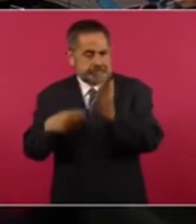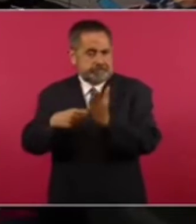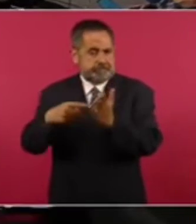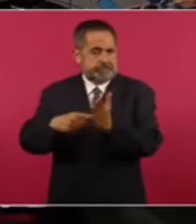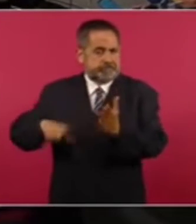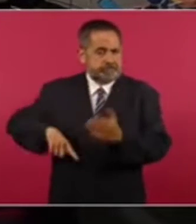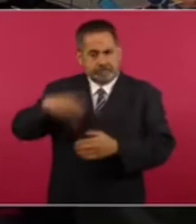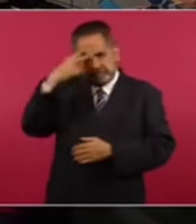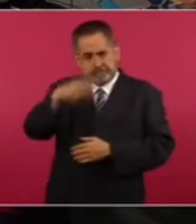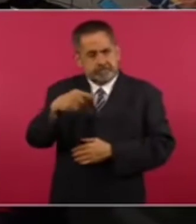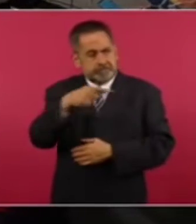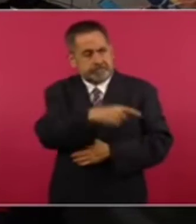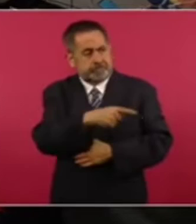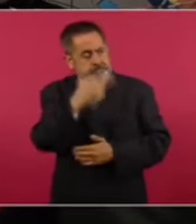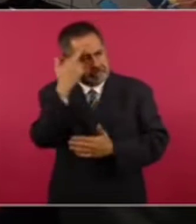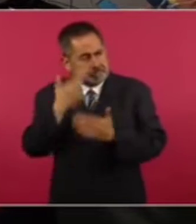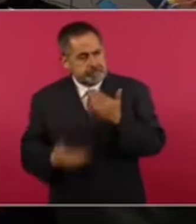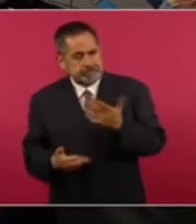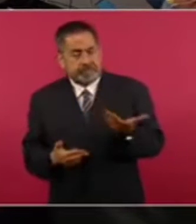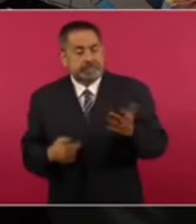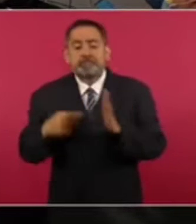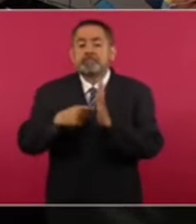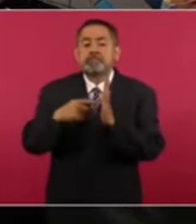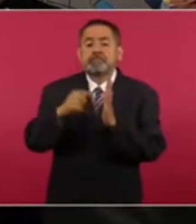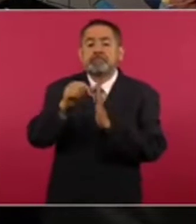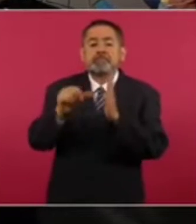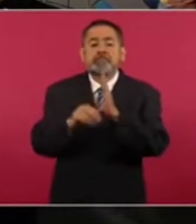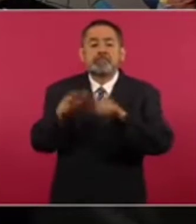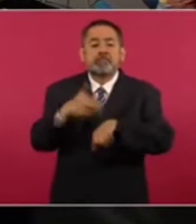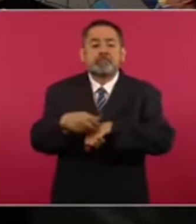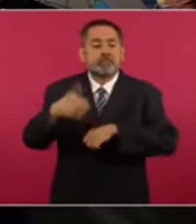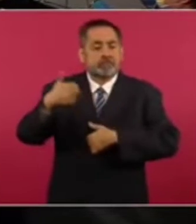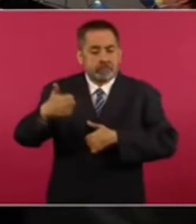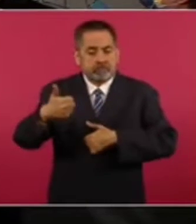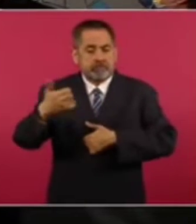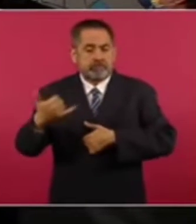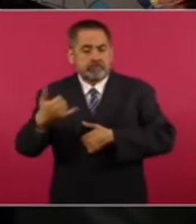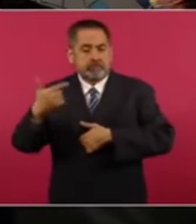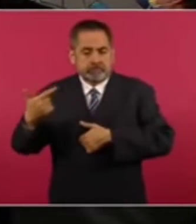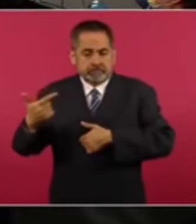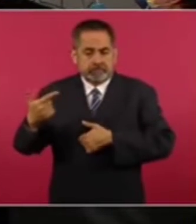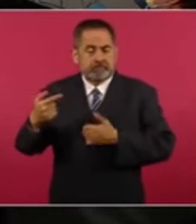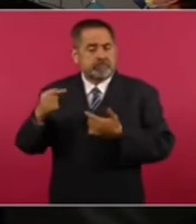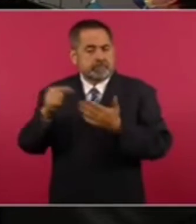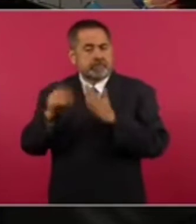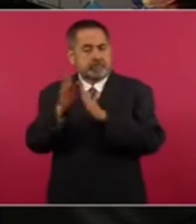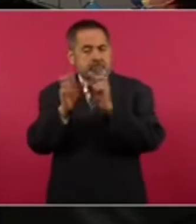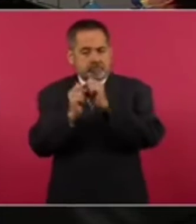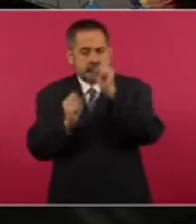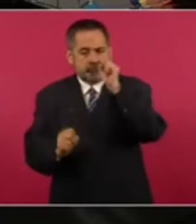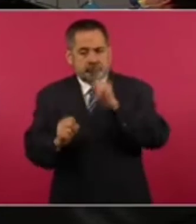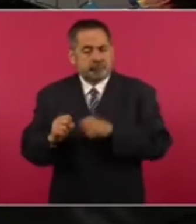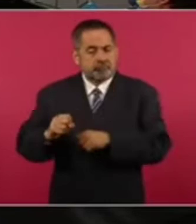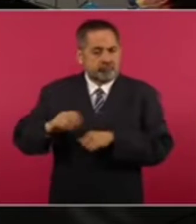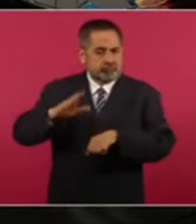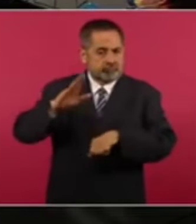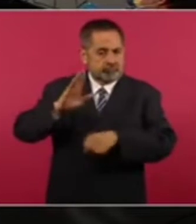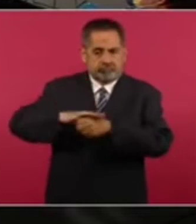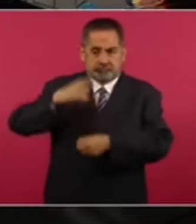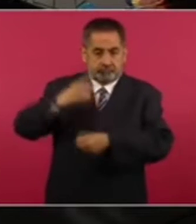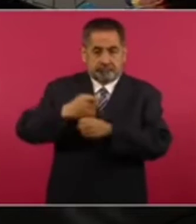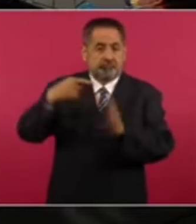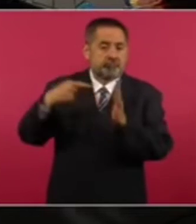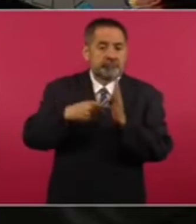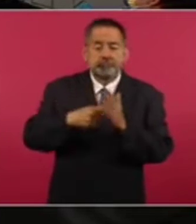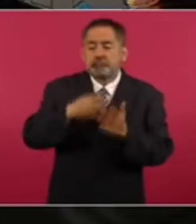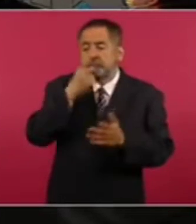Estados Unidos mexicanos, porque en el artículo 6º y en el artículo 7º de la Constitución, de la Carta Magna, está establecida